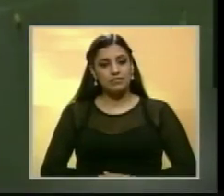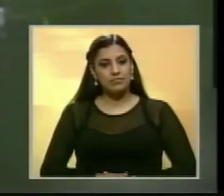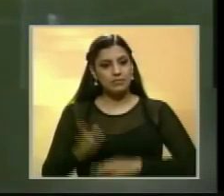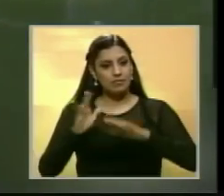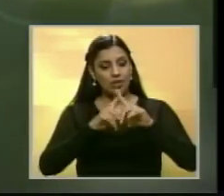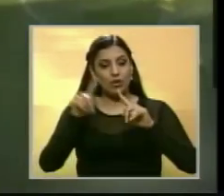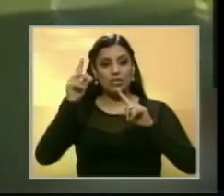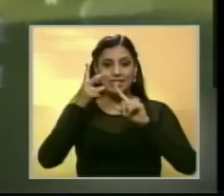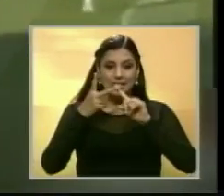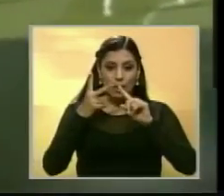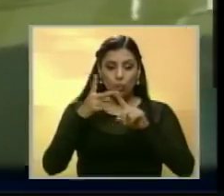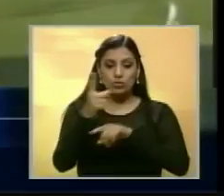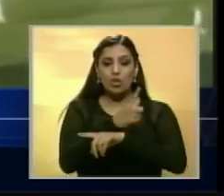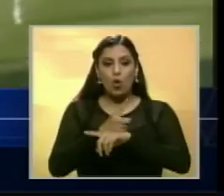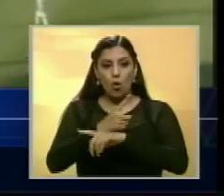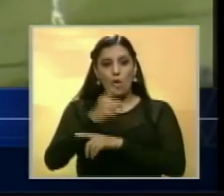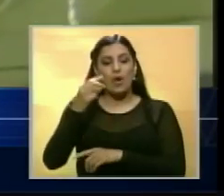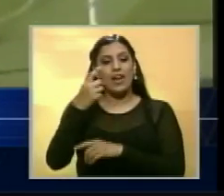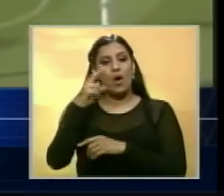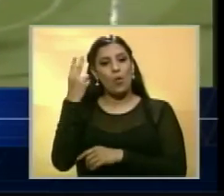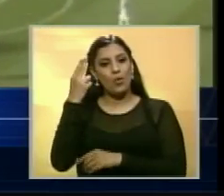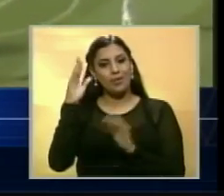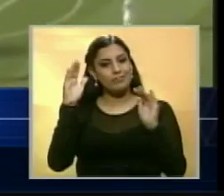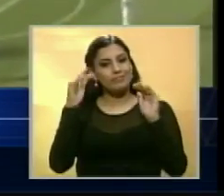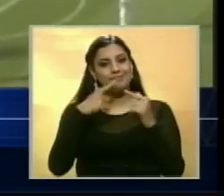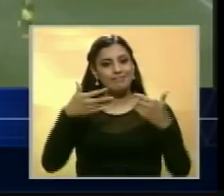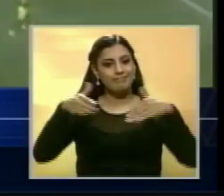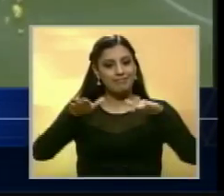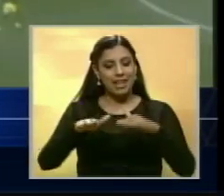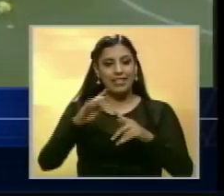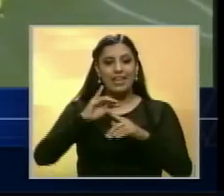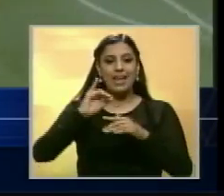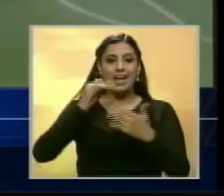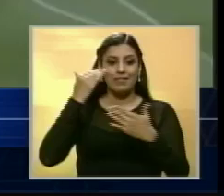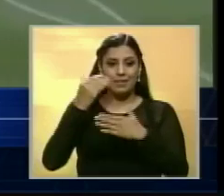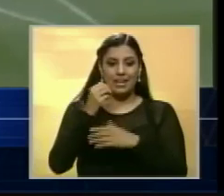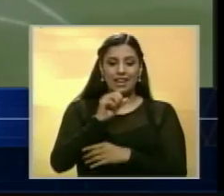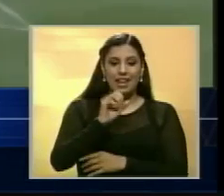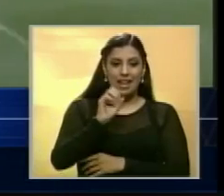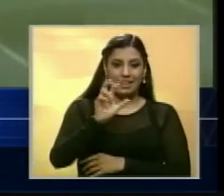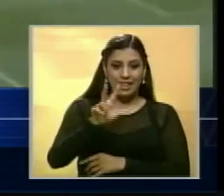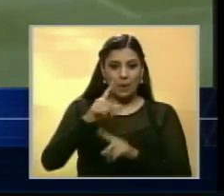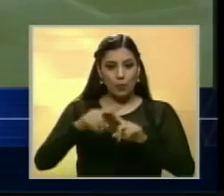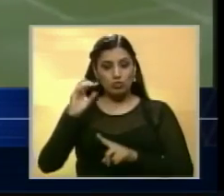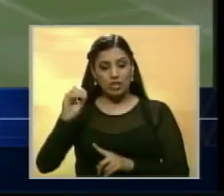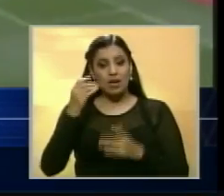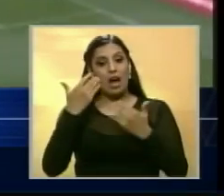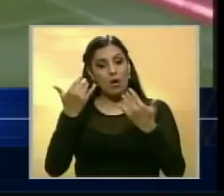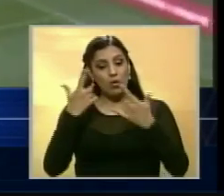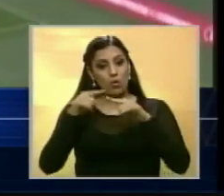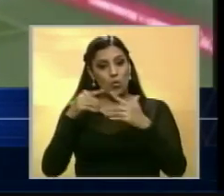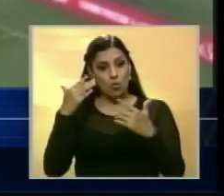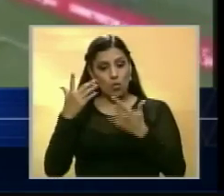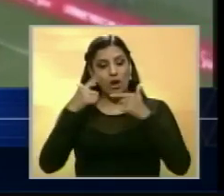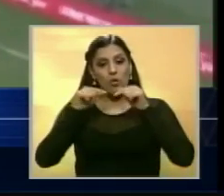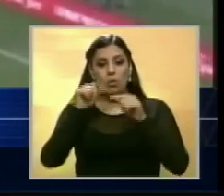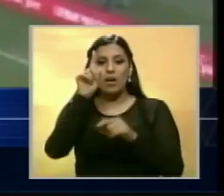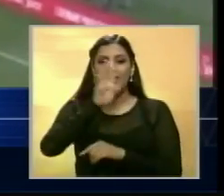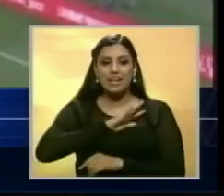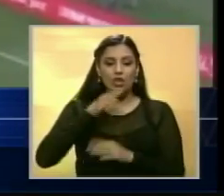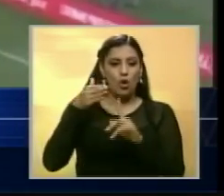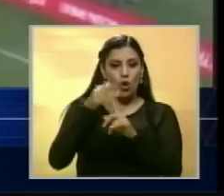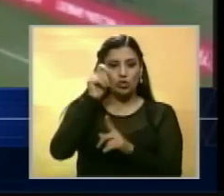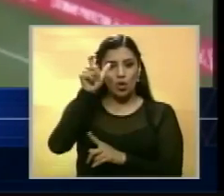A segunda hora, Uruguay se despidió del torneo con una goleada ante Jamaica de 3-0. Abel Hernández marcó el minuto 21, Watson anotó